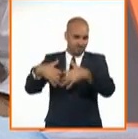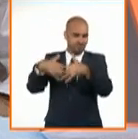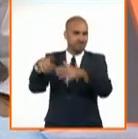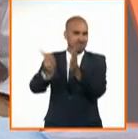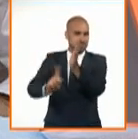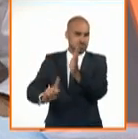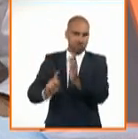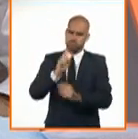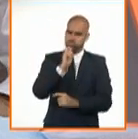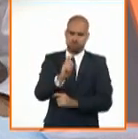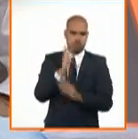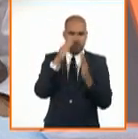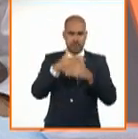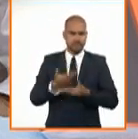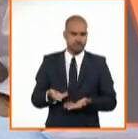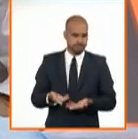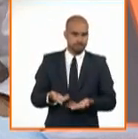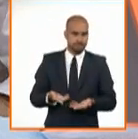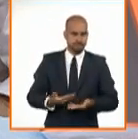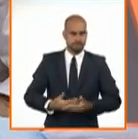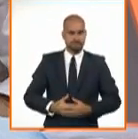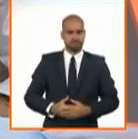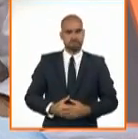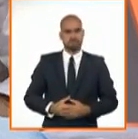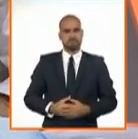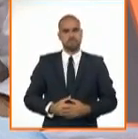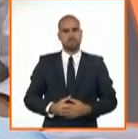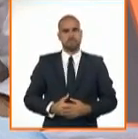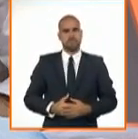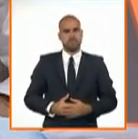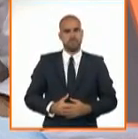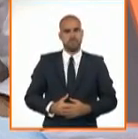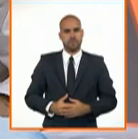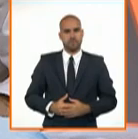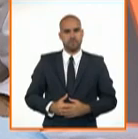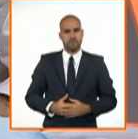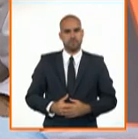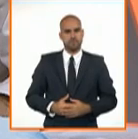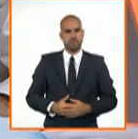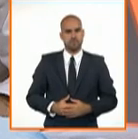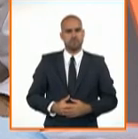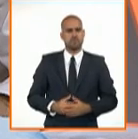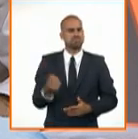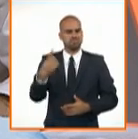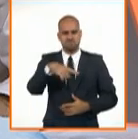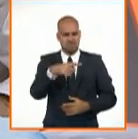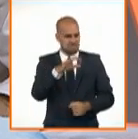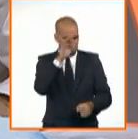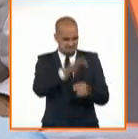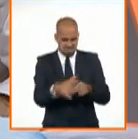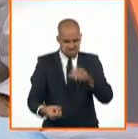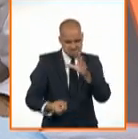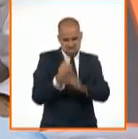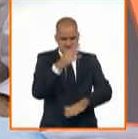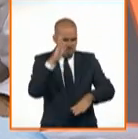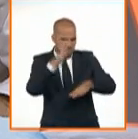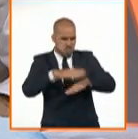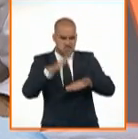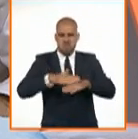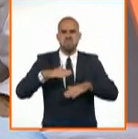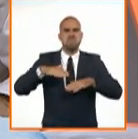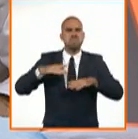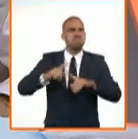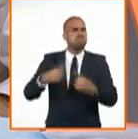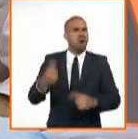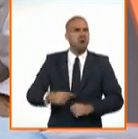tienen su origen como también explicó el presidente en el recrudecimiento del bloqueo sin precedentes que tiene